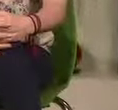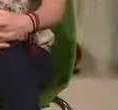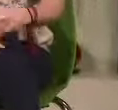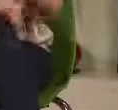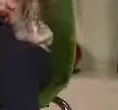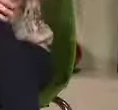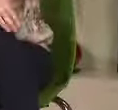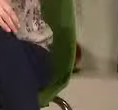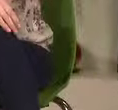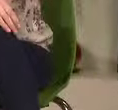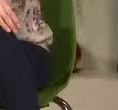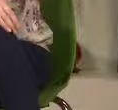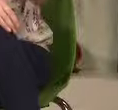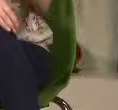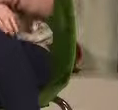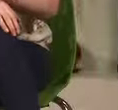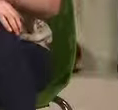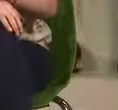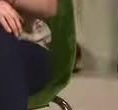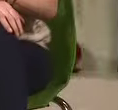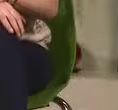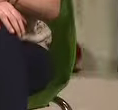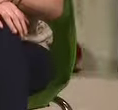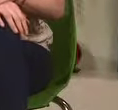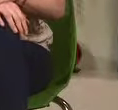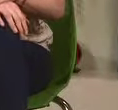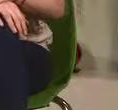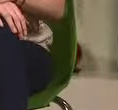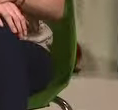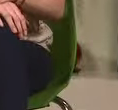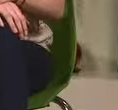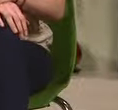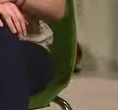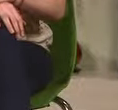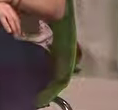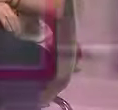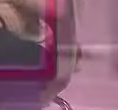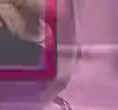Frank. Así es, vamos a ver esa alta tecnología en maquillaje. ¿Qué nos tienes, Juan Carlos Frank?